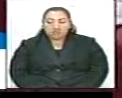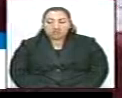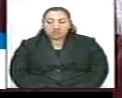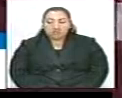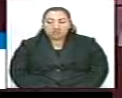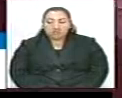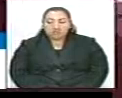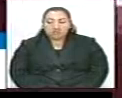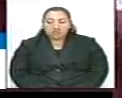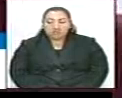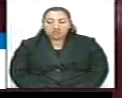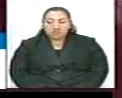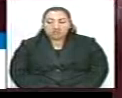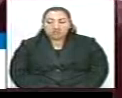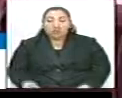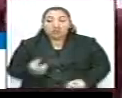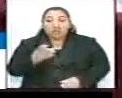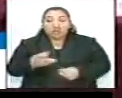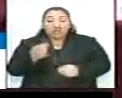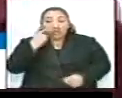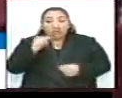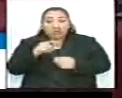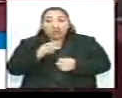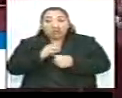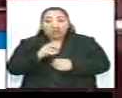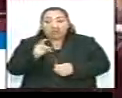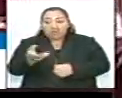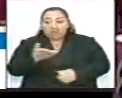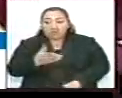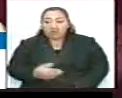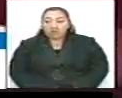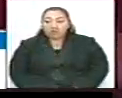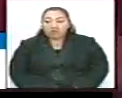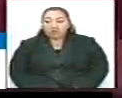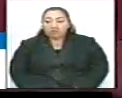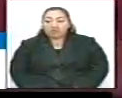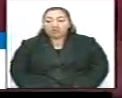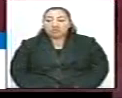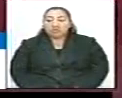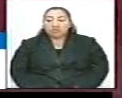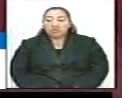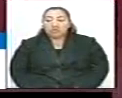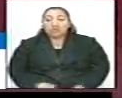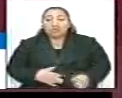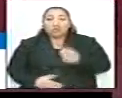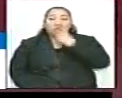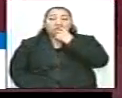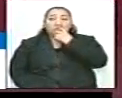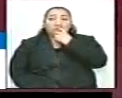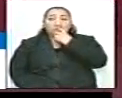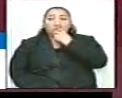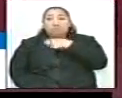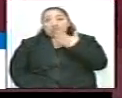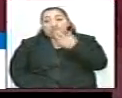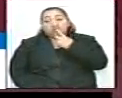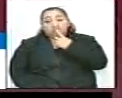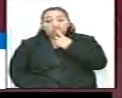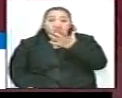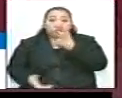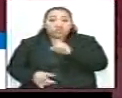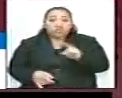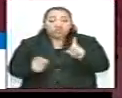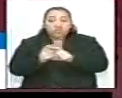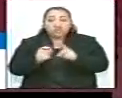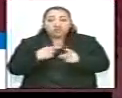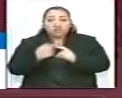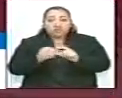alguna observación, alguna recomendación respecto a este plan de trabajo, este es el momento para que puedan hacer uso de la palabra.